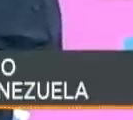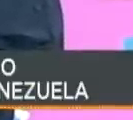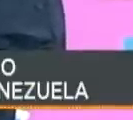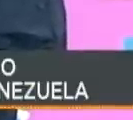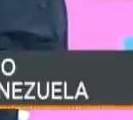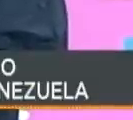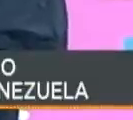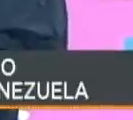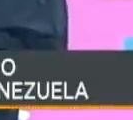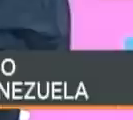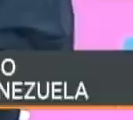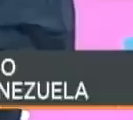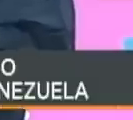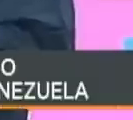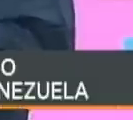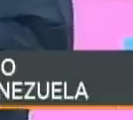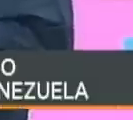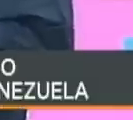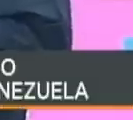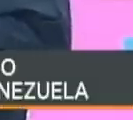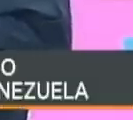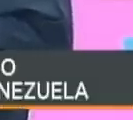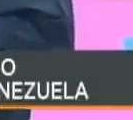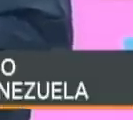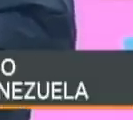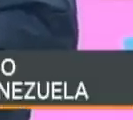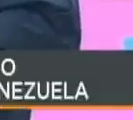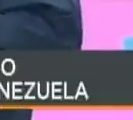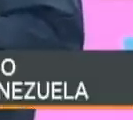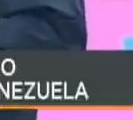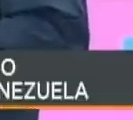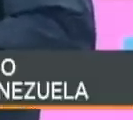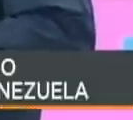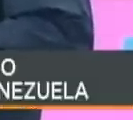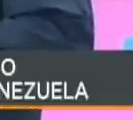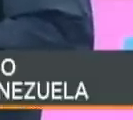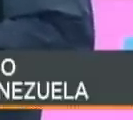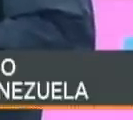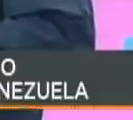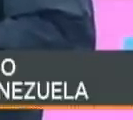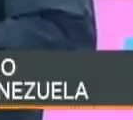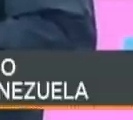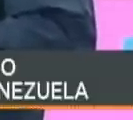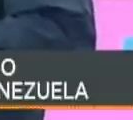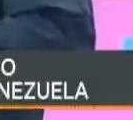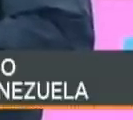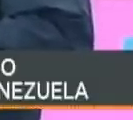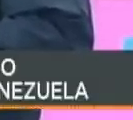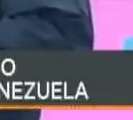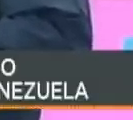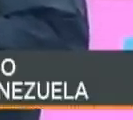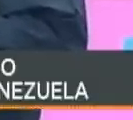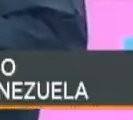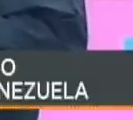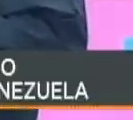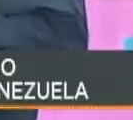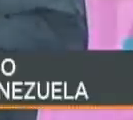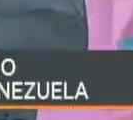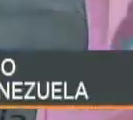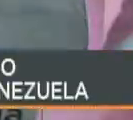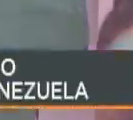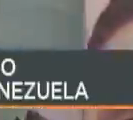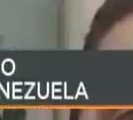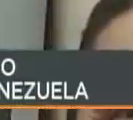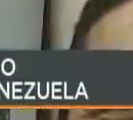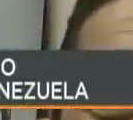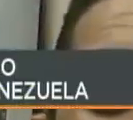Cuando haya necesidad y condiciones. Hay muchas cosas que mejorar de los estatutos. Será más